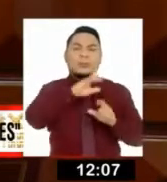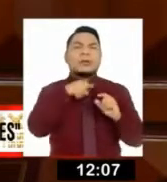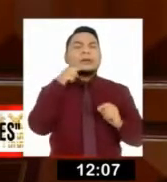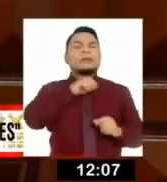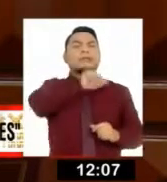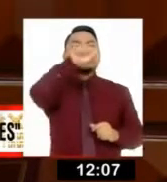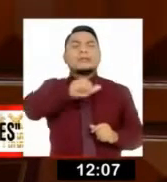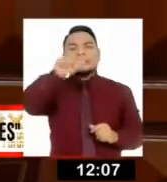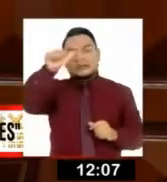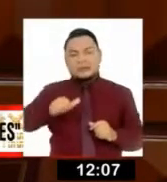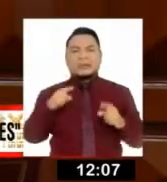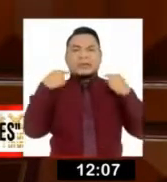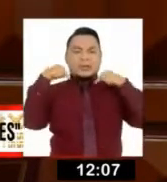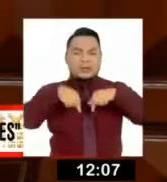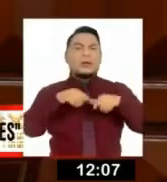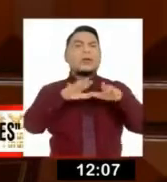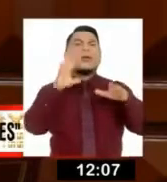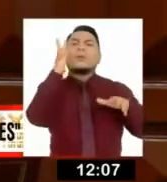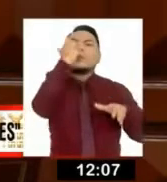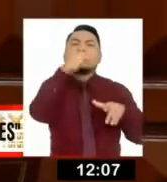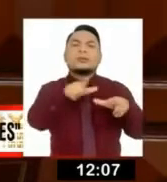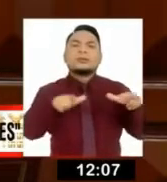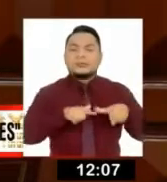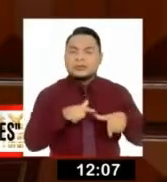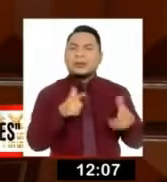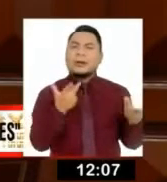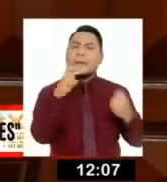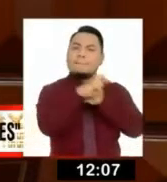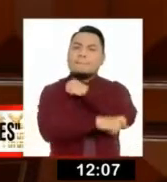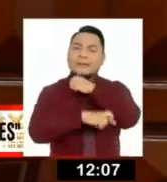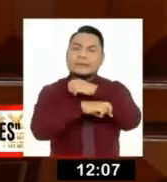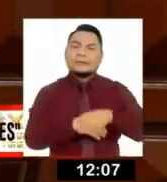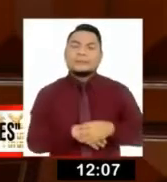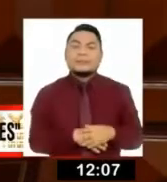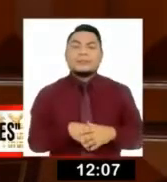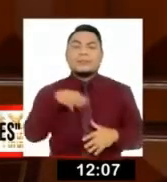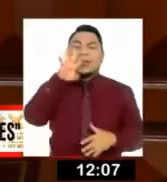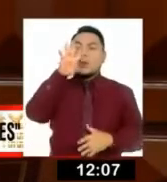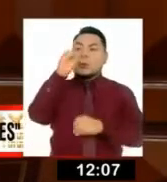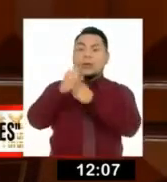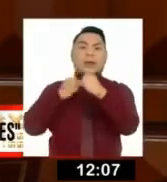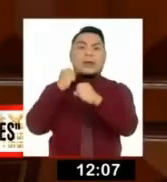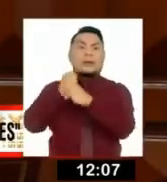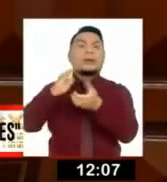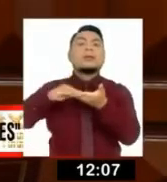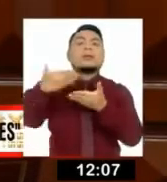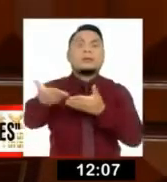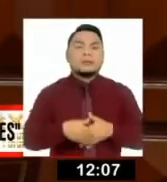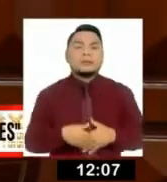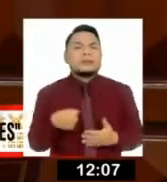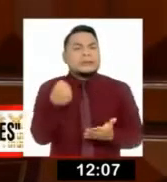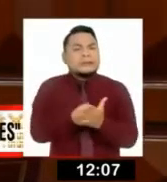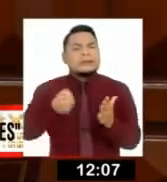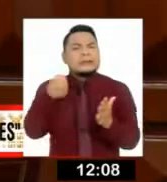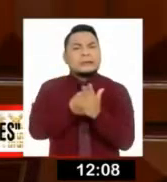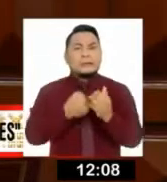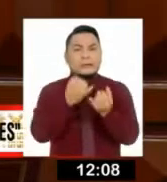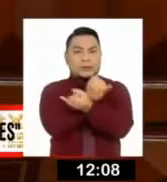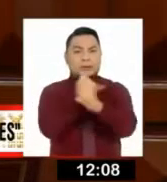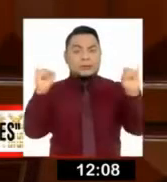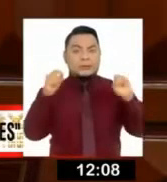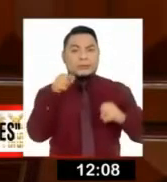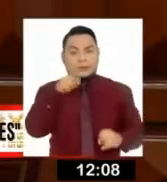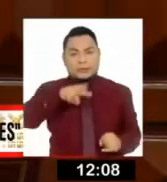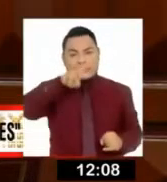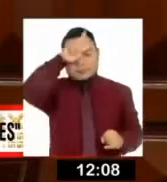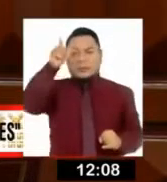indígenas en este rico país. 40 años después, la independencia del virreinato del